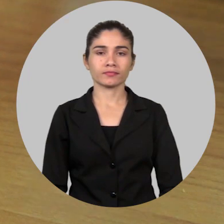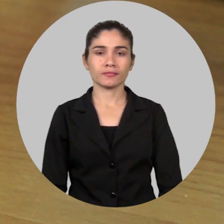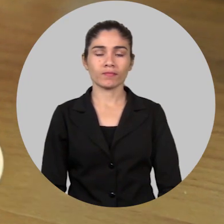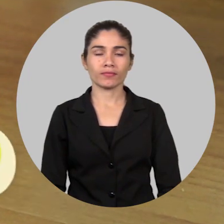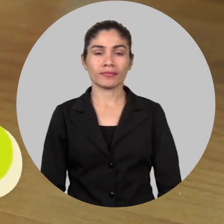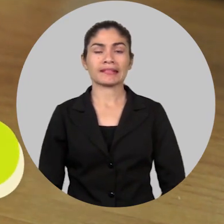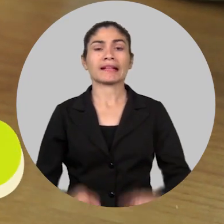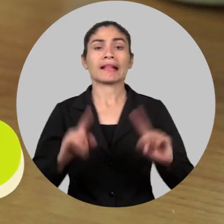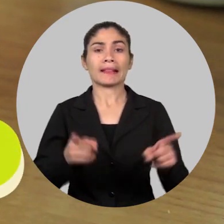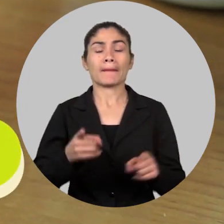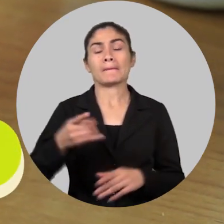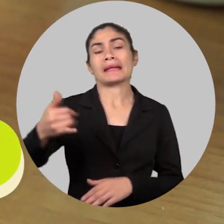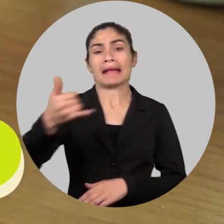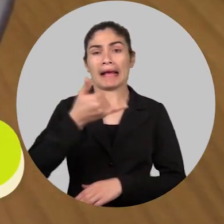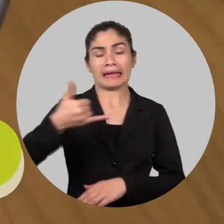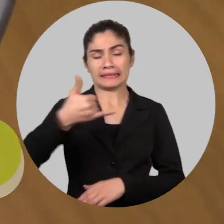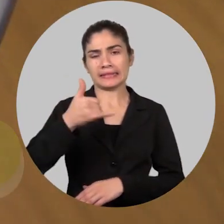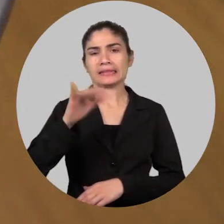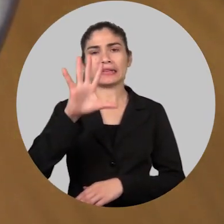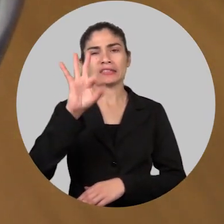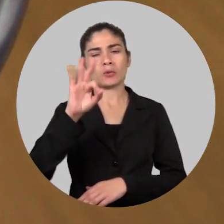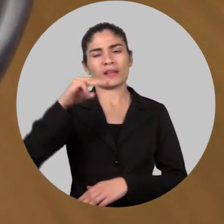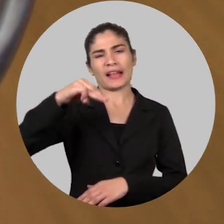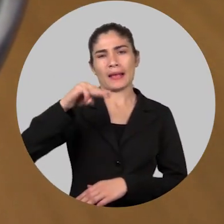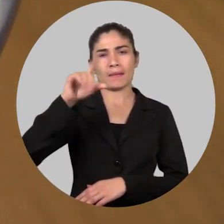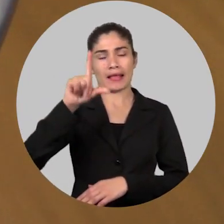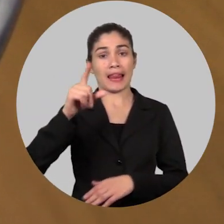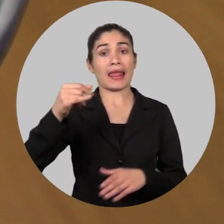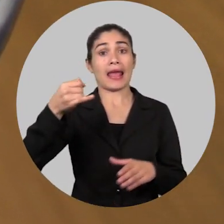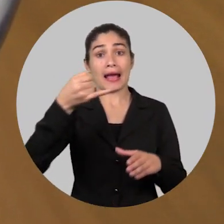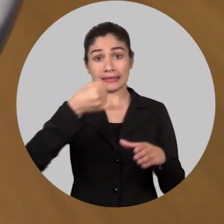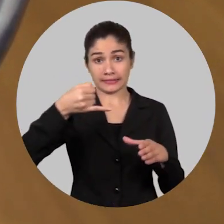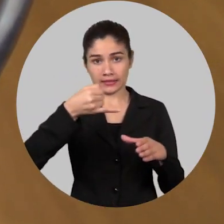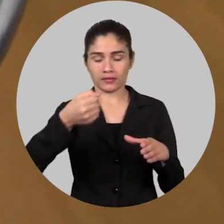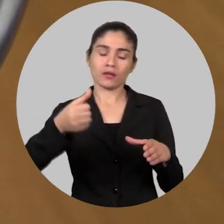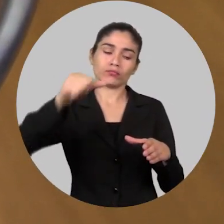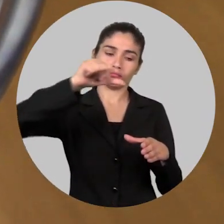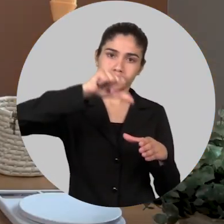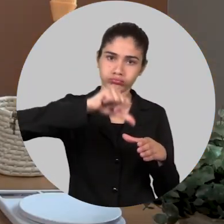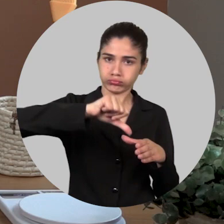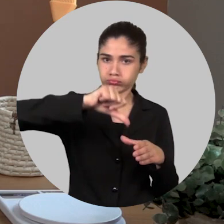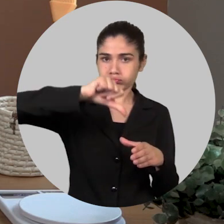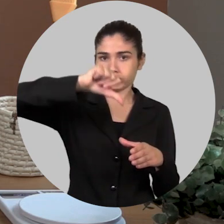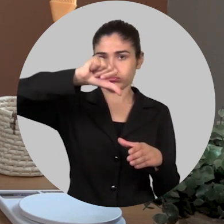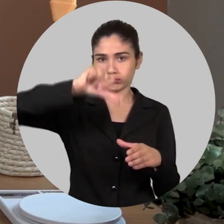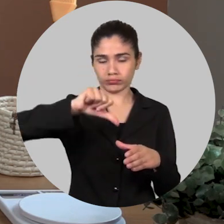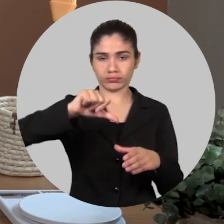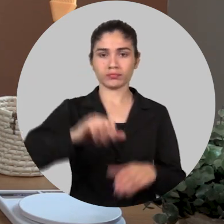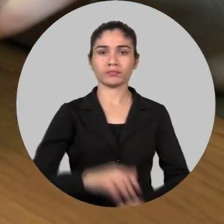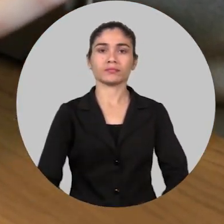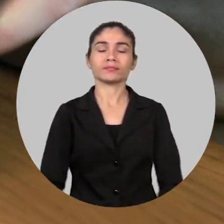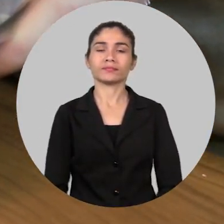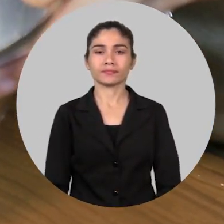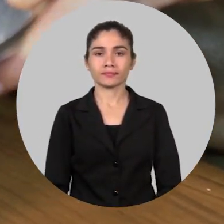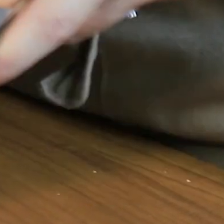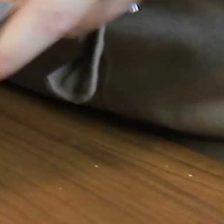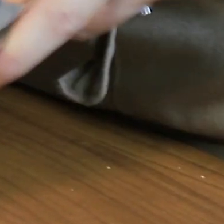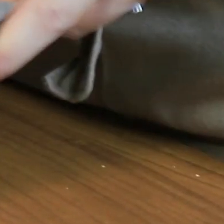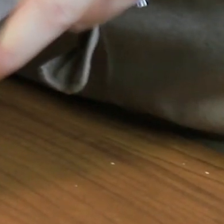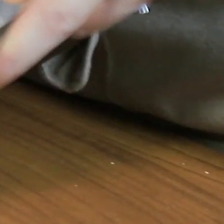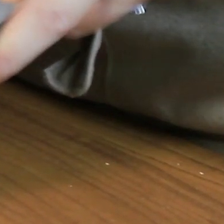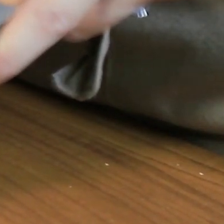Aquí vamos a colocar 50 ml aproximadamente de aceite, de esta cantidad, que volvemos a